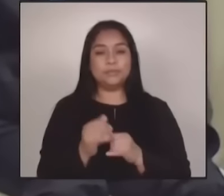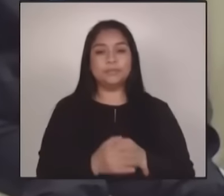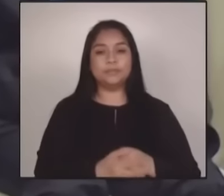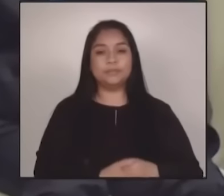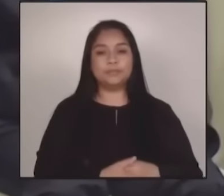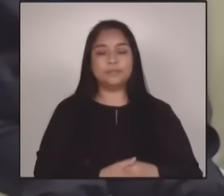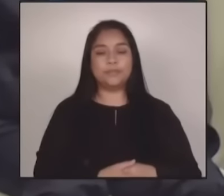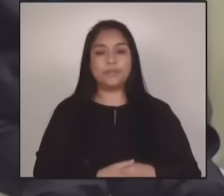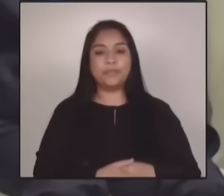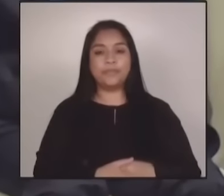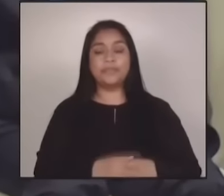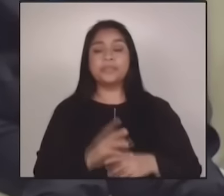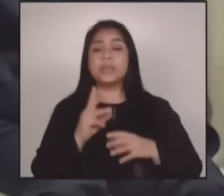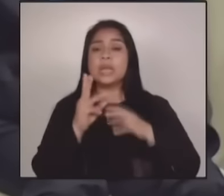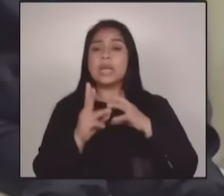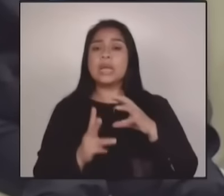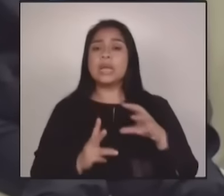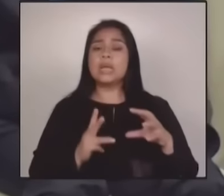el mundo